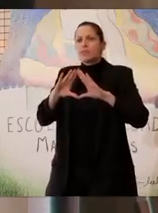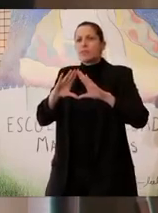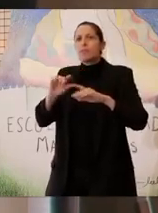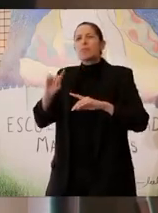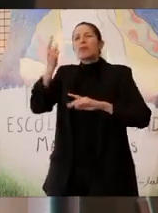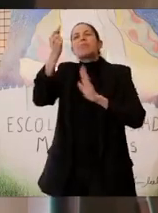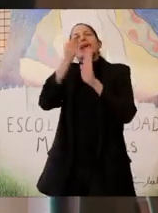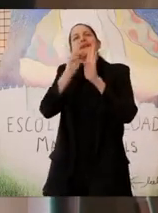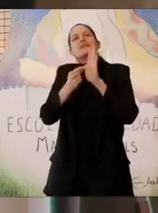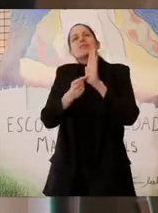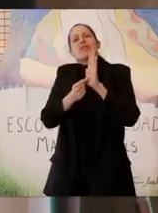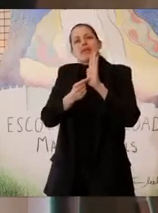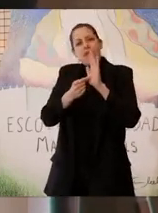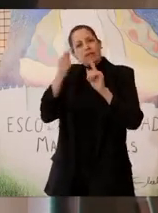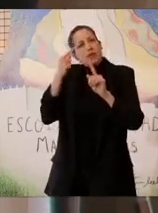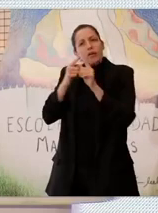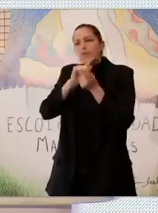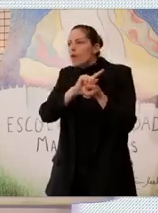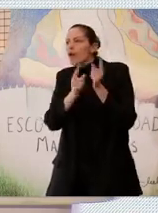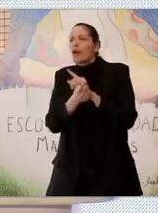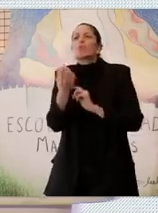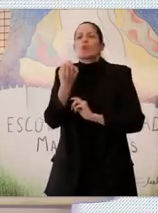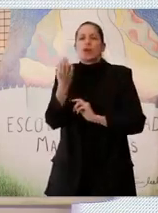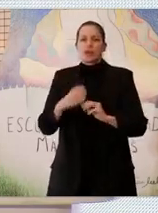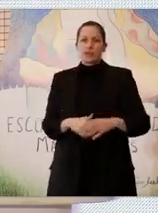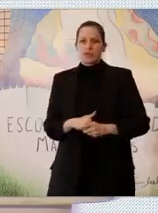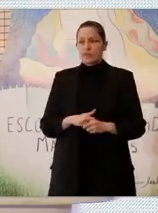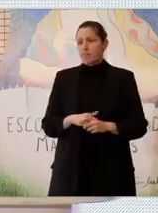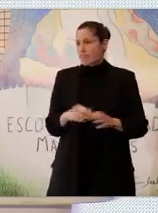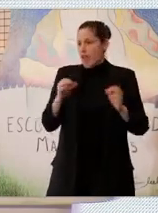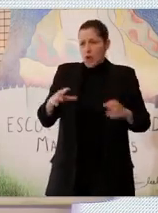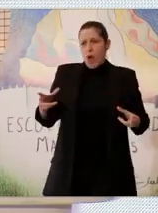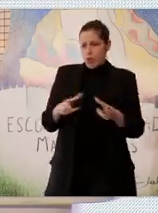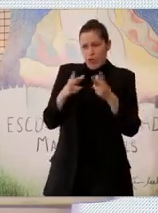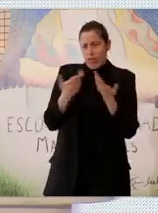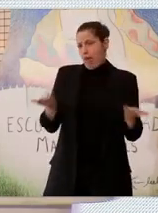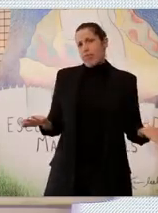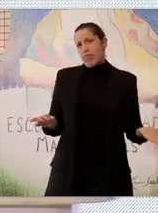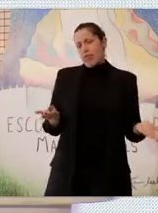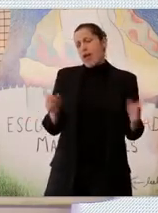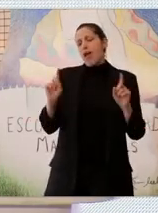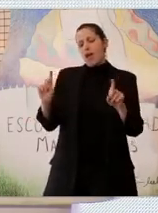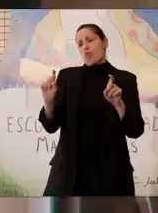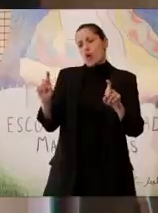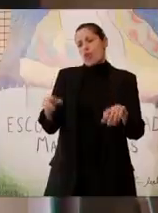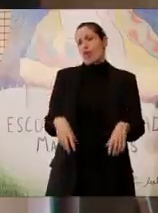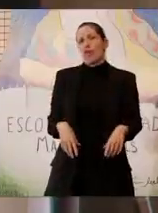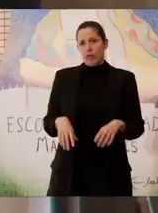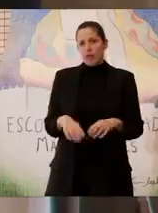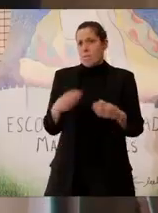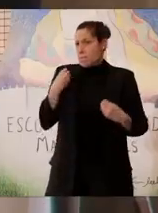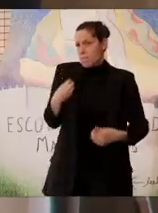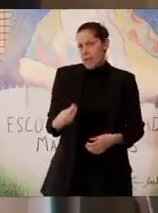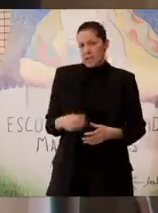a tener en cuenta y cambiarlas? Bueno, decías, pues aquí pasa como en la sociedad con la educación, ¿eh? Nos va a pasar lo mismo.